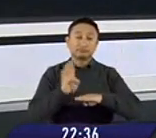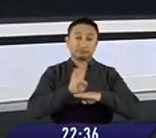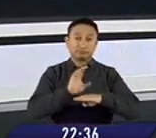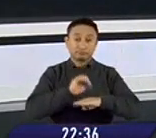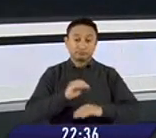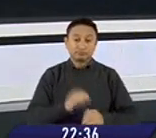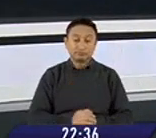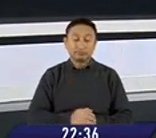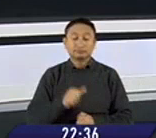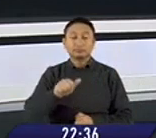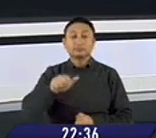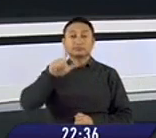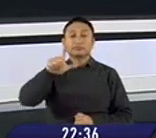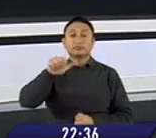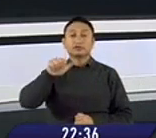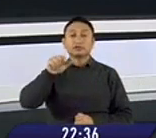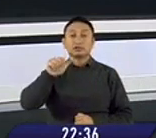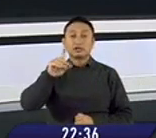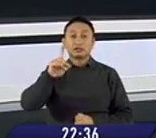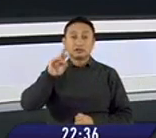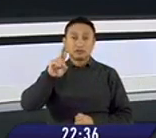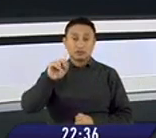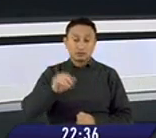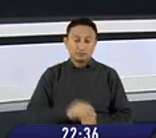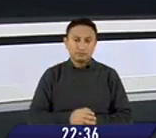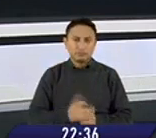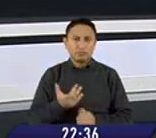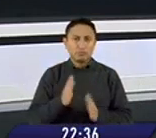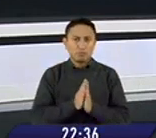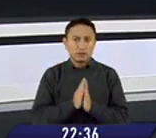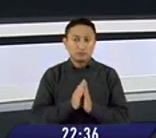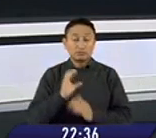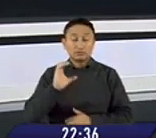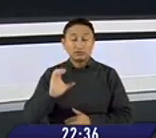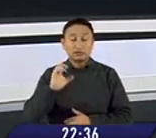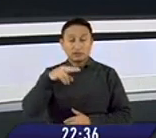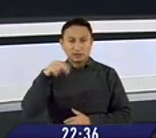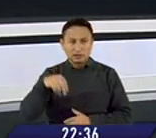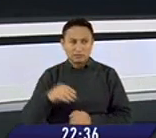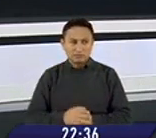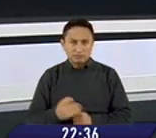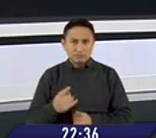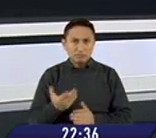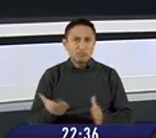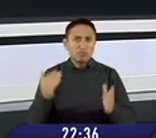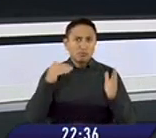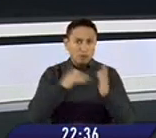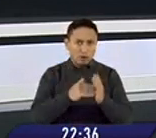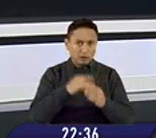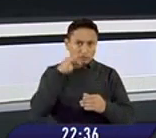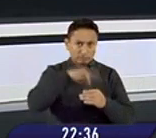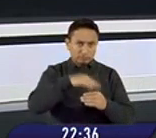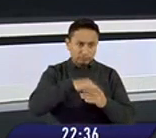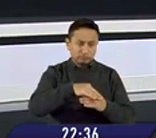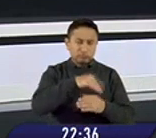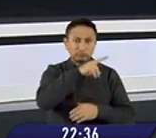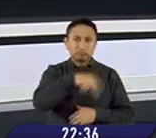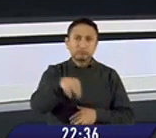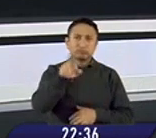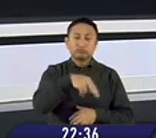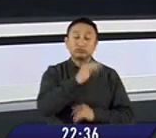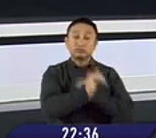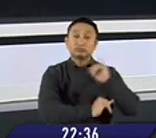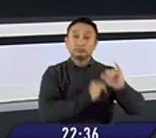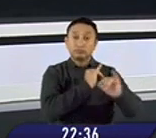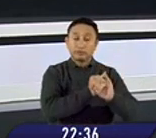exterior, Alexandro Tillería, quien solicitó al Consejo Nacional Electoral se anulen las elecciones en la